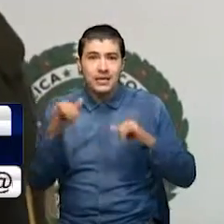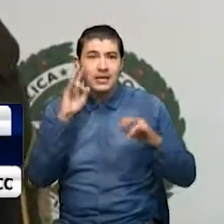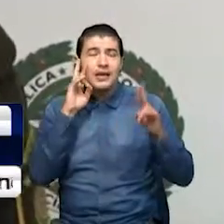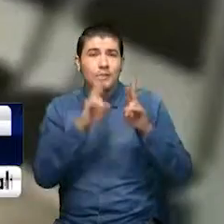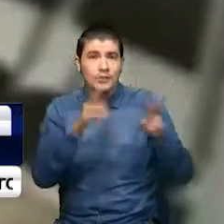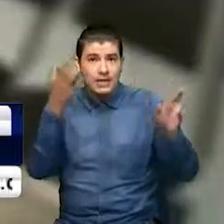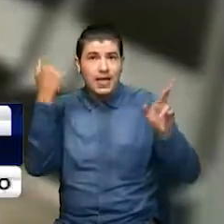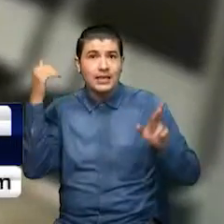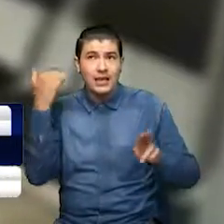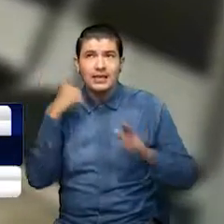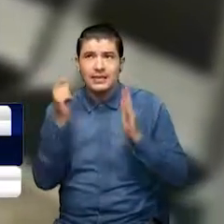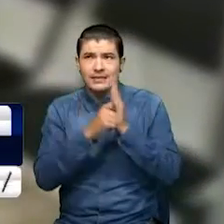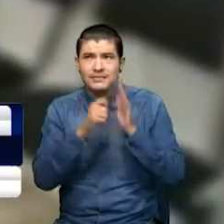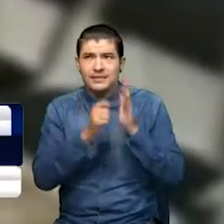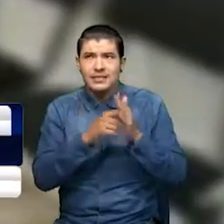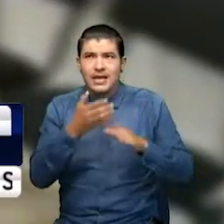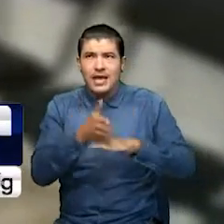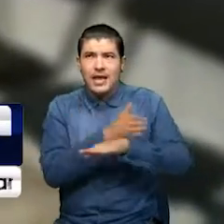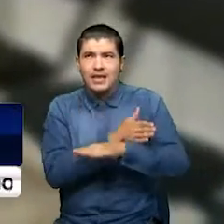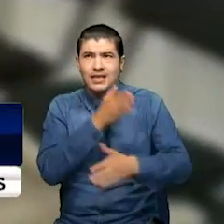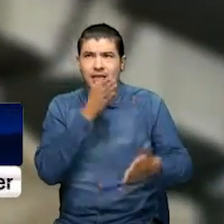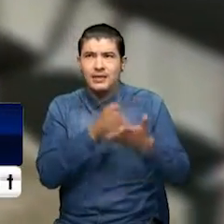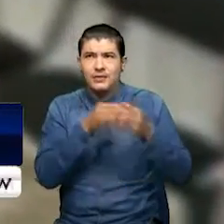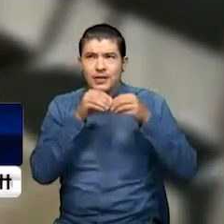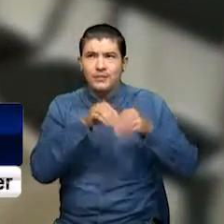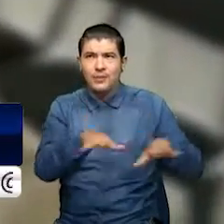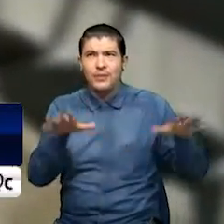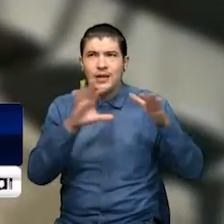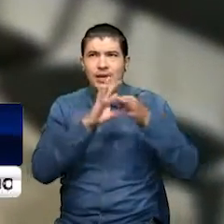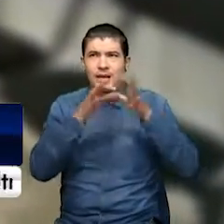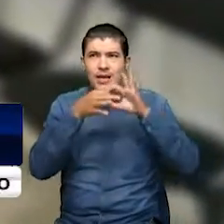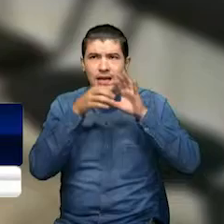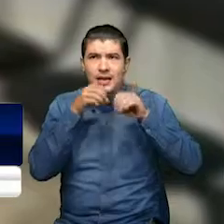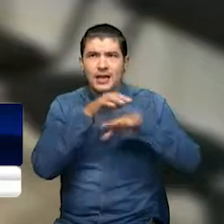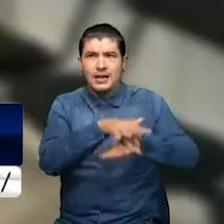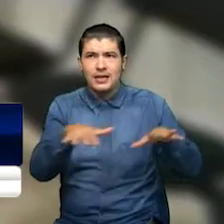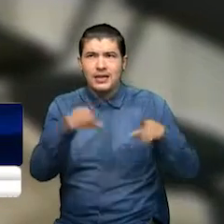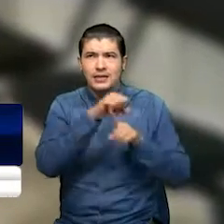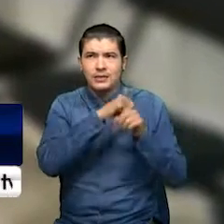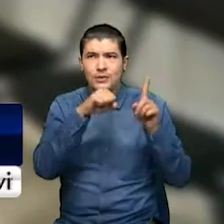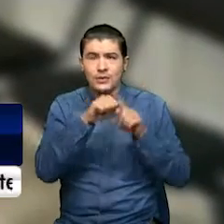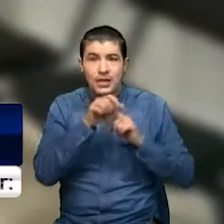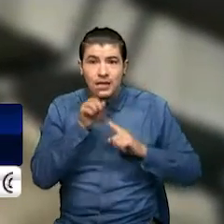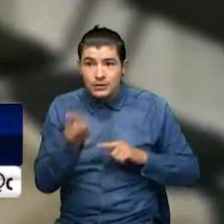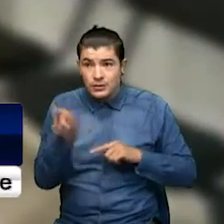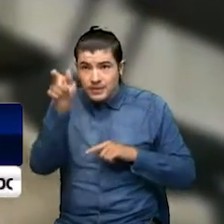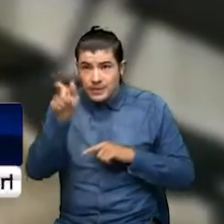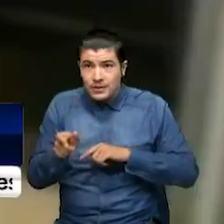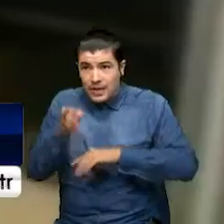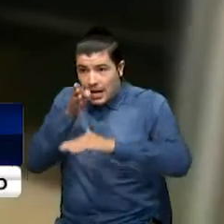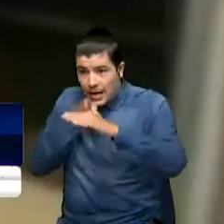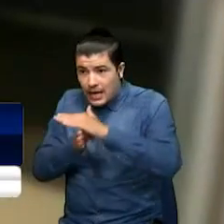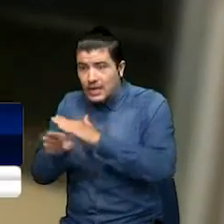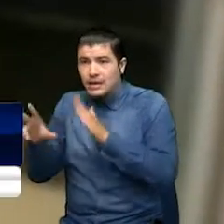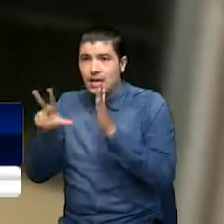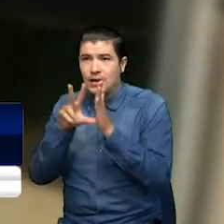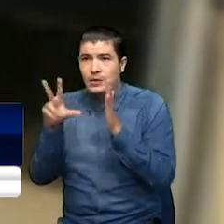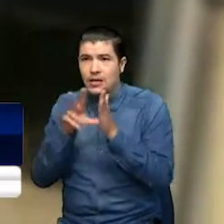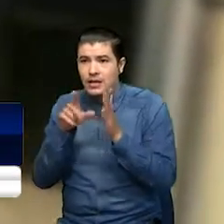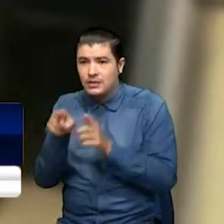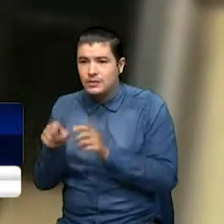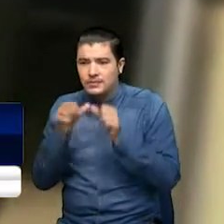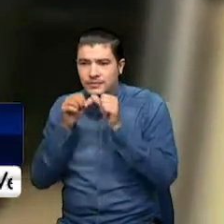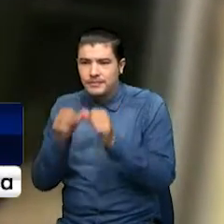ya en varias ocasiones ha sido denunciado públicamente por redes sociales, el cual ingresaba a los hoteles, se quedaba